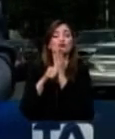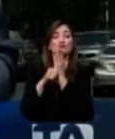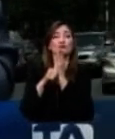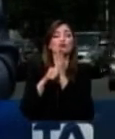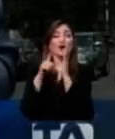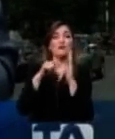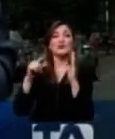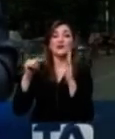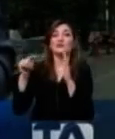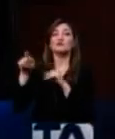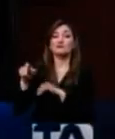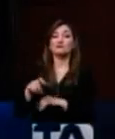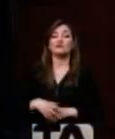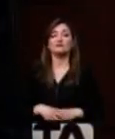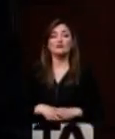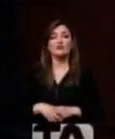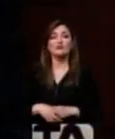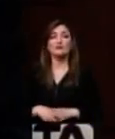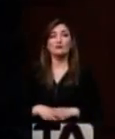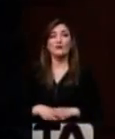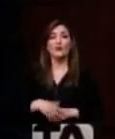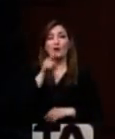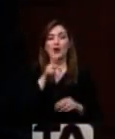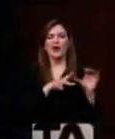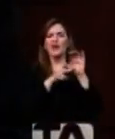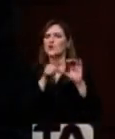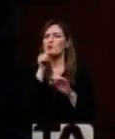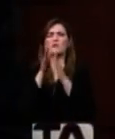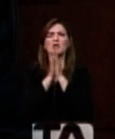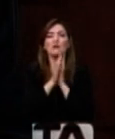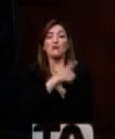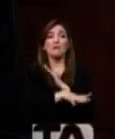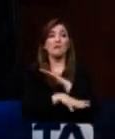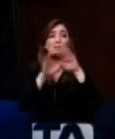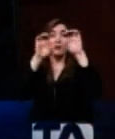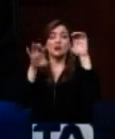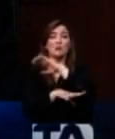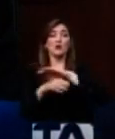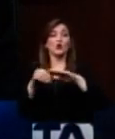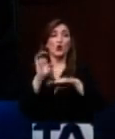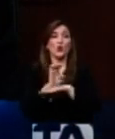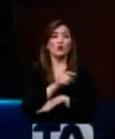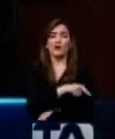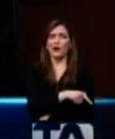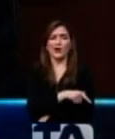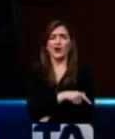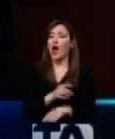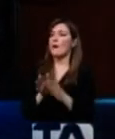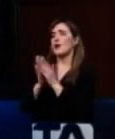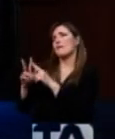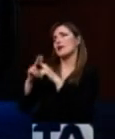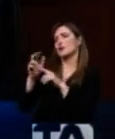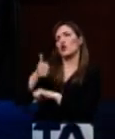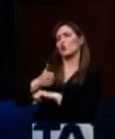al ministerio de finanzas como gestor de crédito el proecuador no estaba legalmente